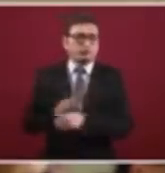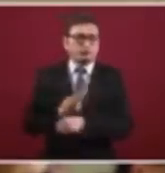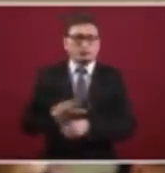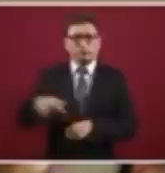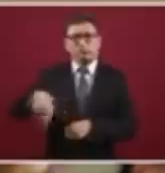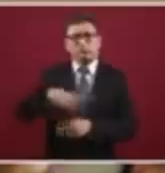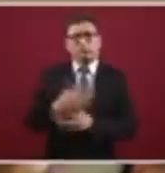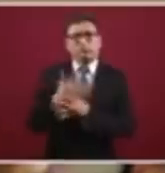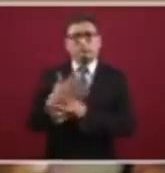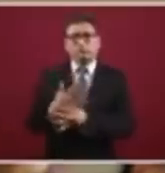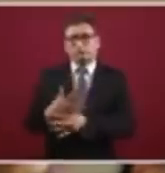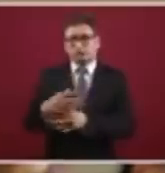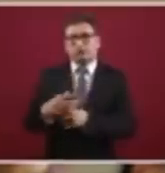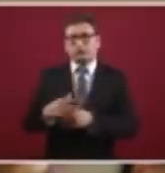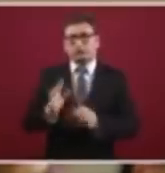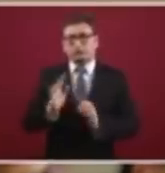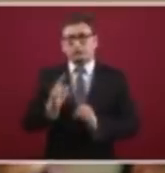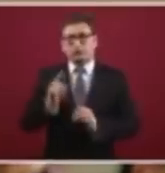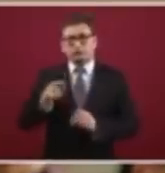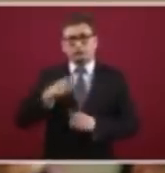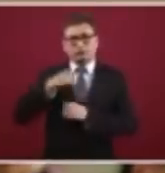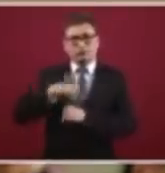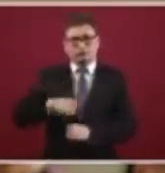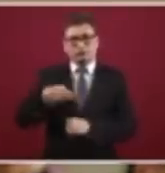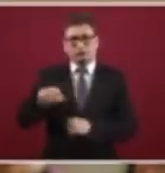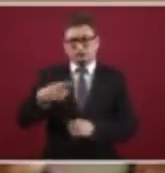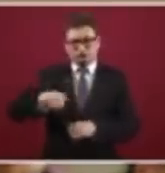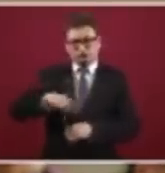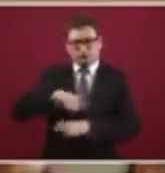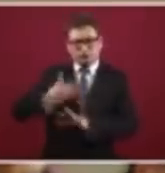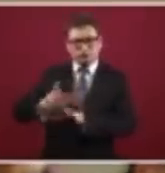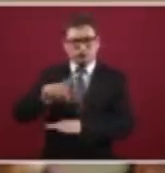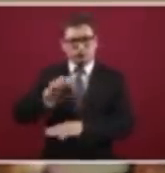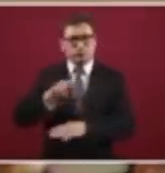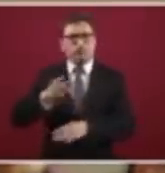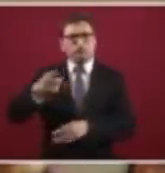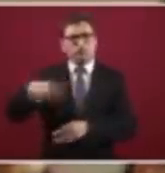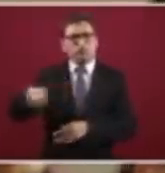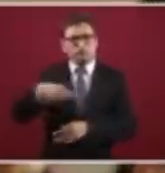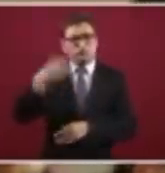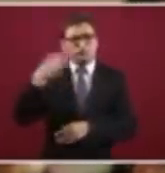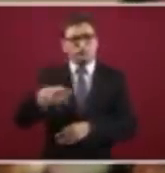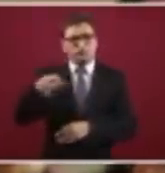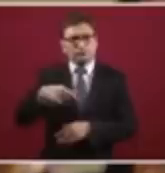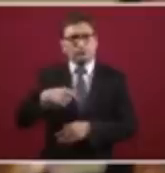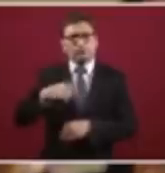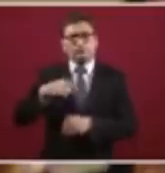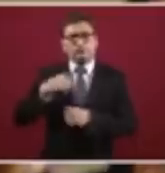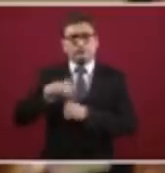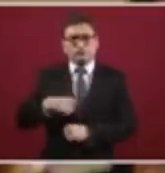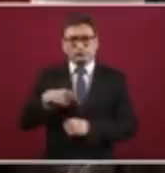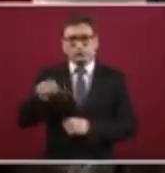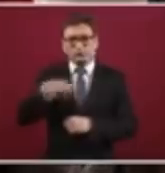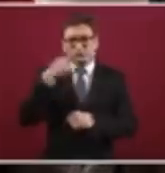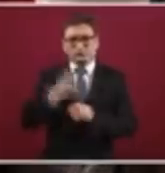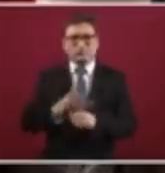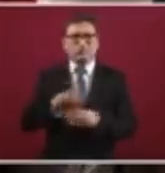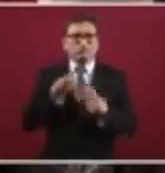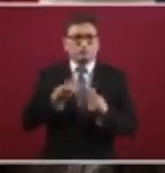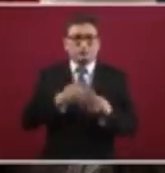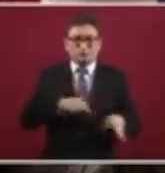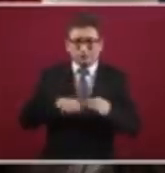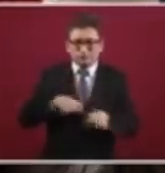los fiscales porque no vamos en contra de ellos sino porque ellos tienen mucha carga de trabajo entonces son